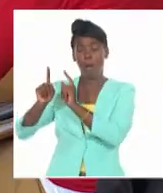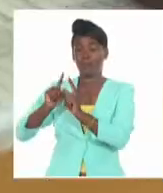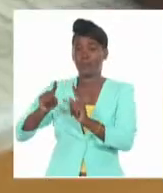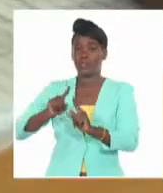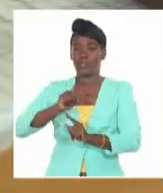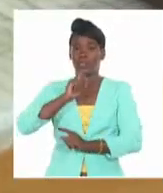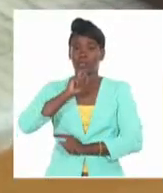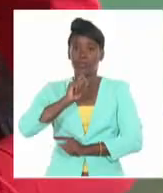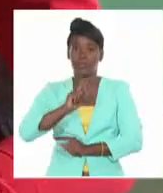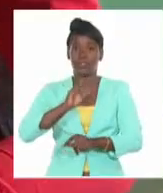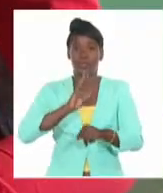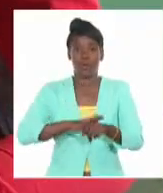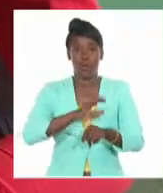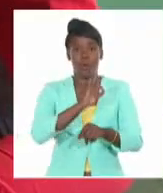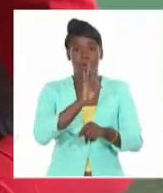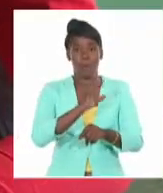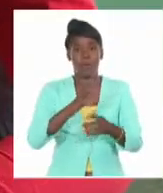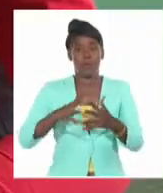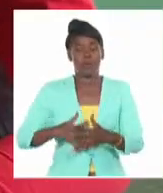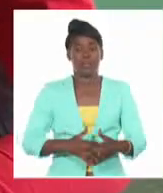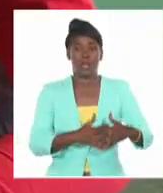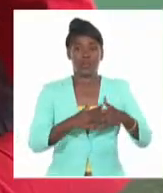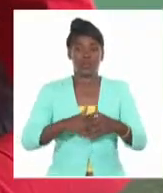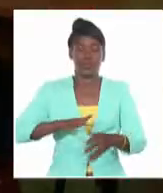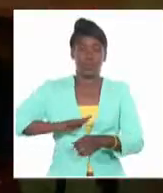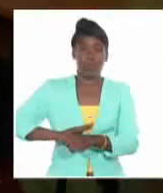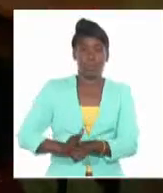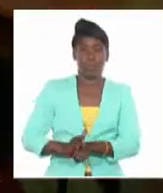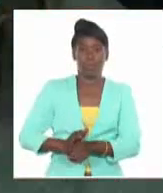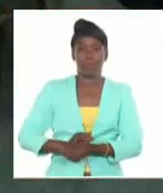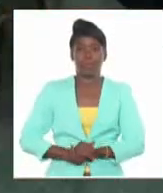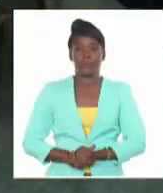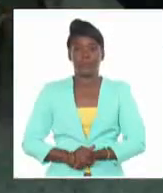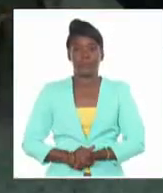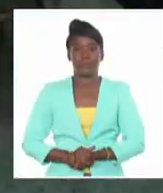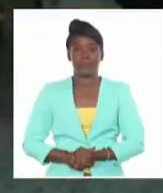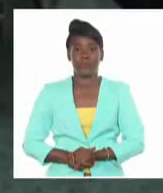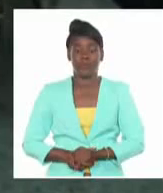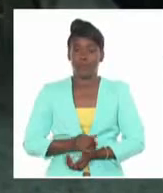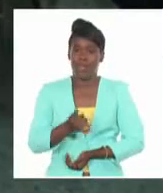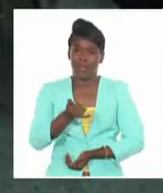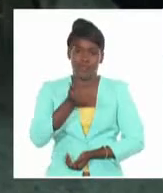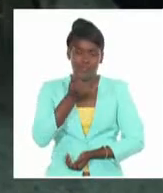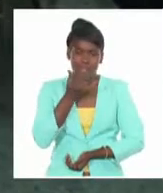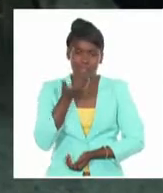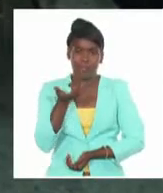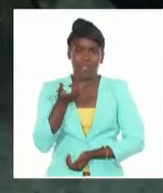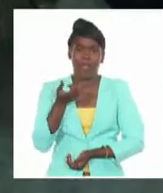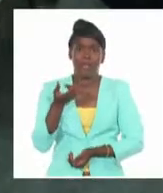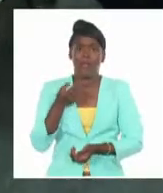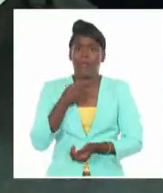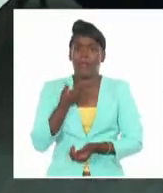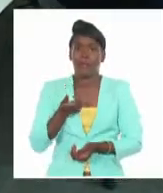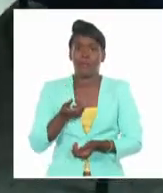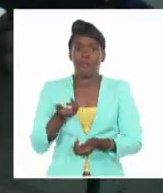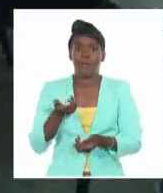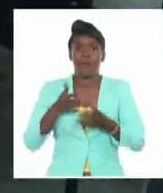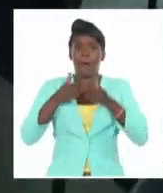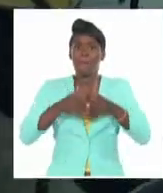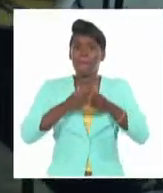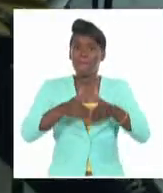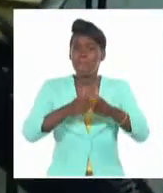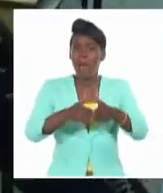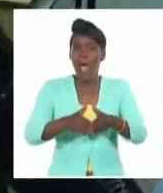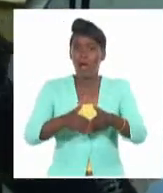posgraduada de profesionales extranjeros. También encarece importación de contenedores con recursos desde